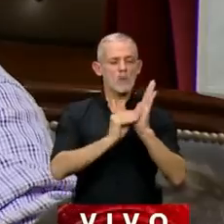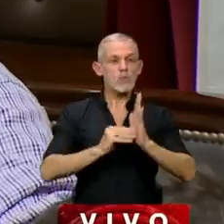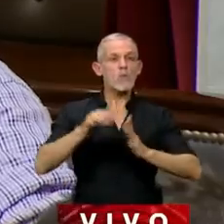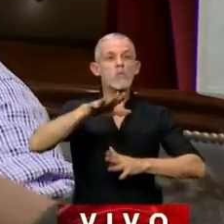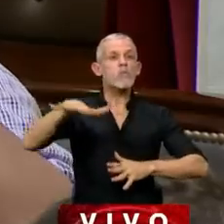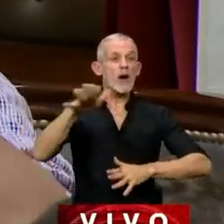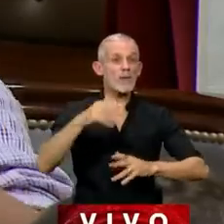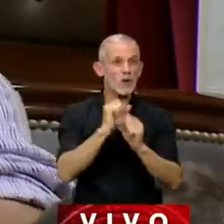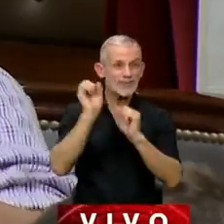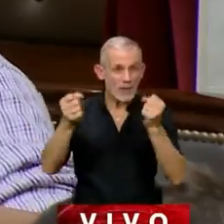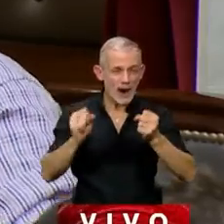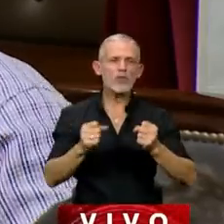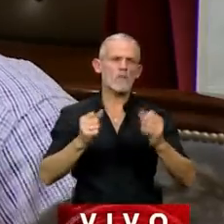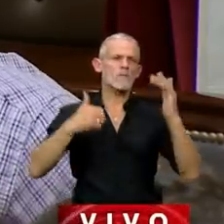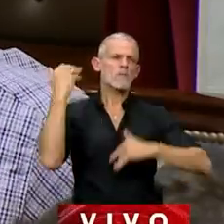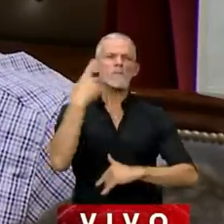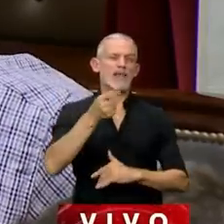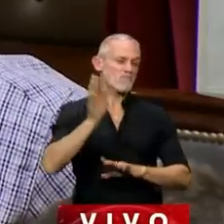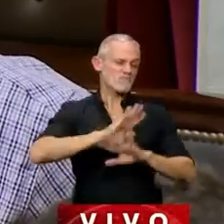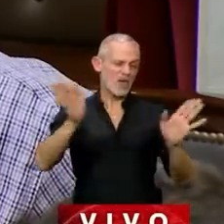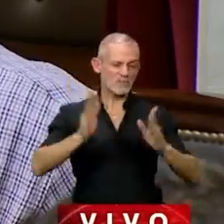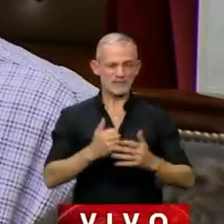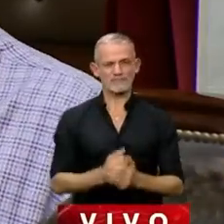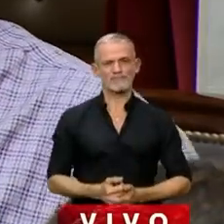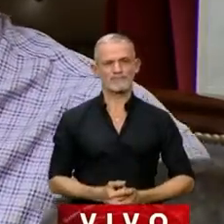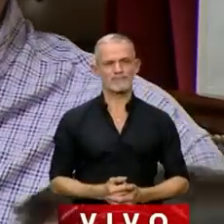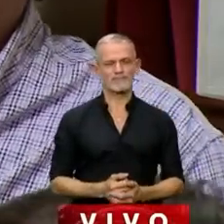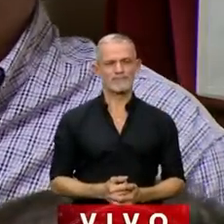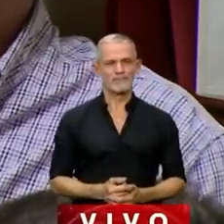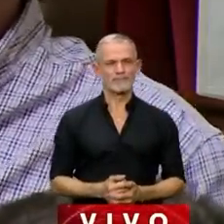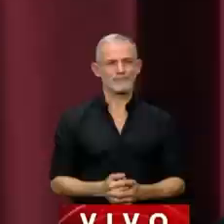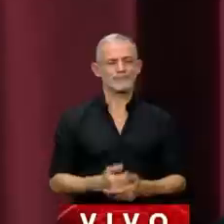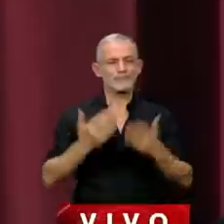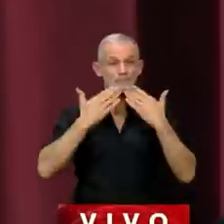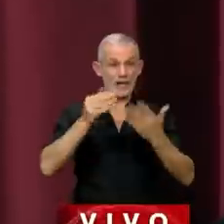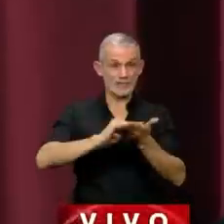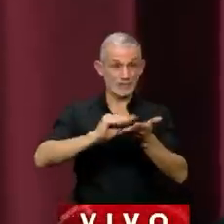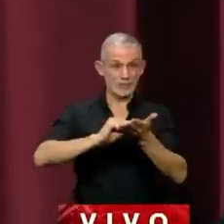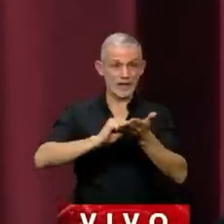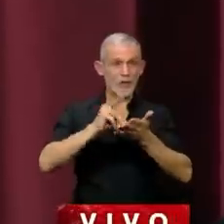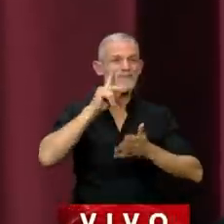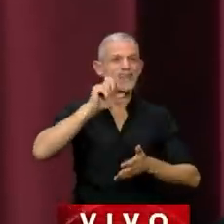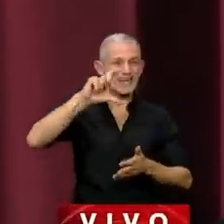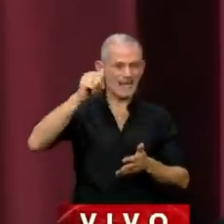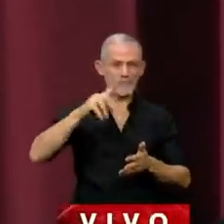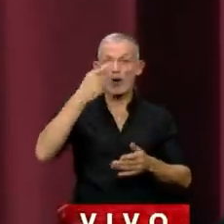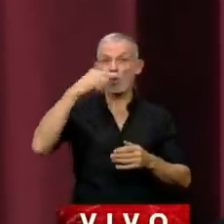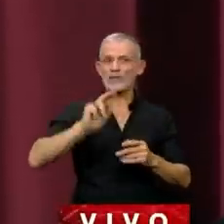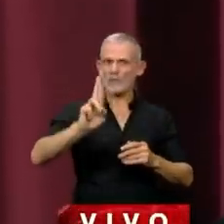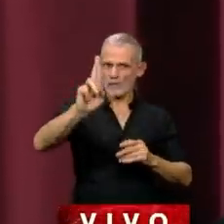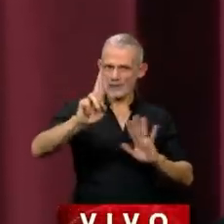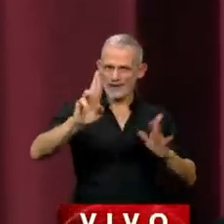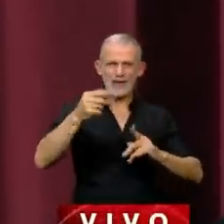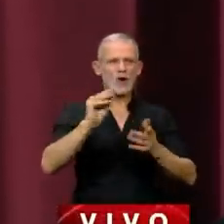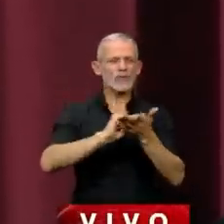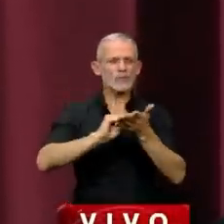pueblo trabajador la que se imponga. Nada más, señora presidenta. Gracias, diputado Vilca. Para la última cuestión de privilegio,